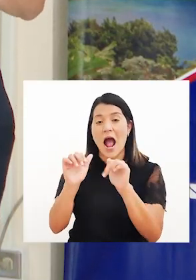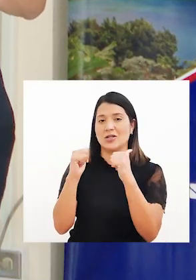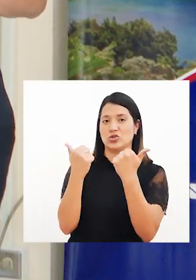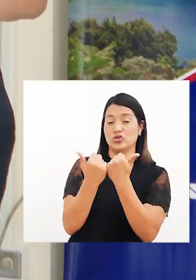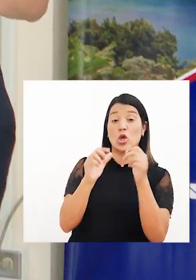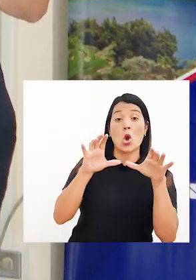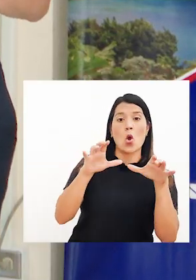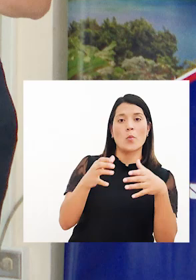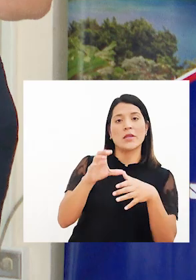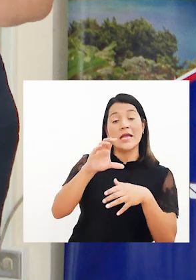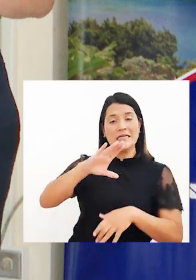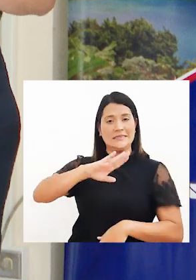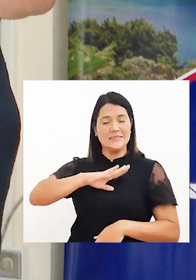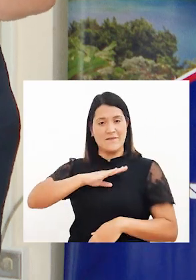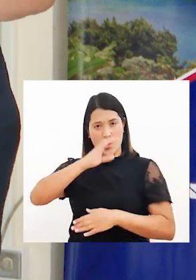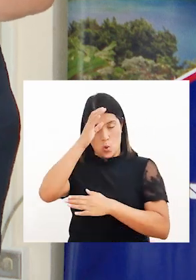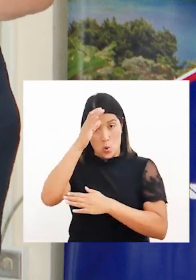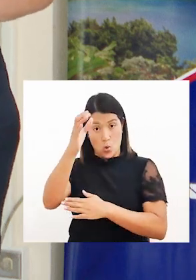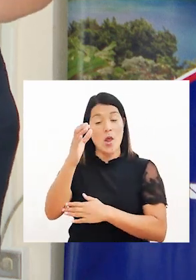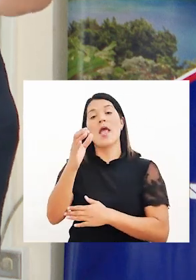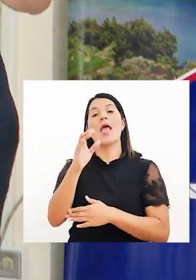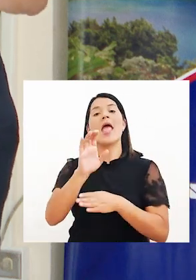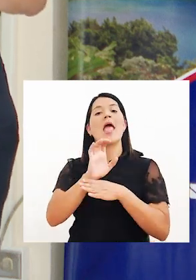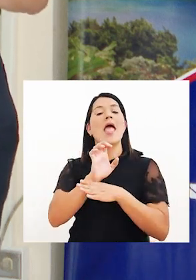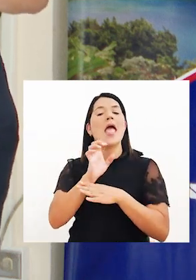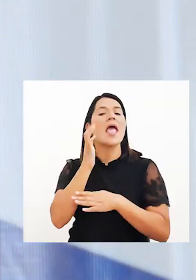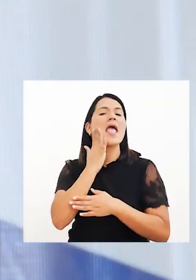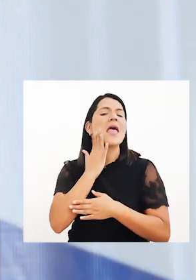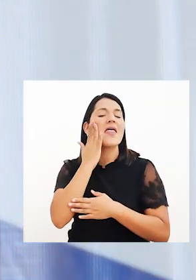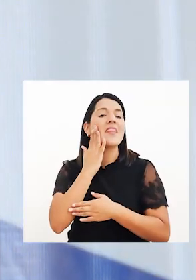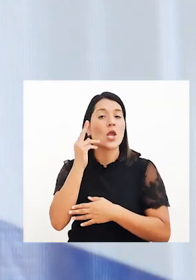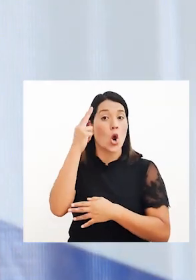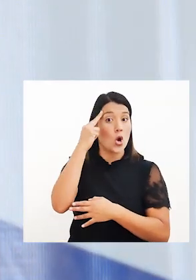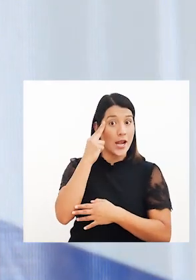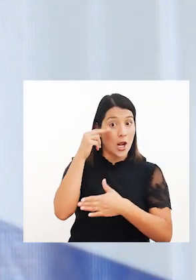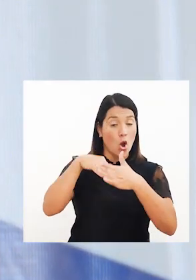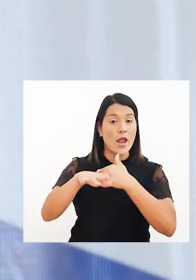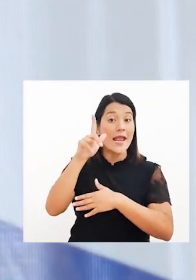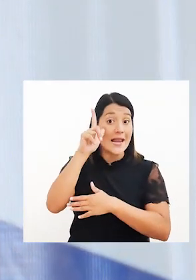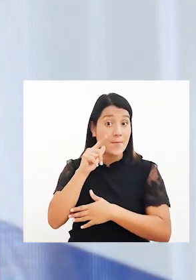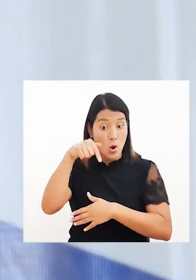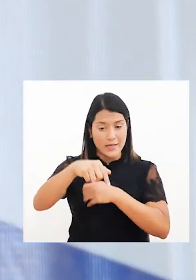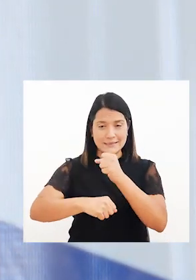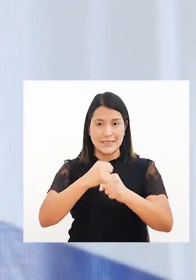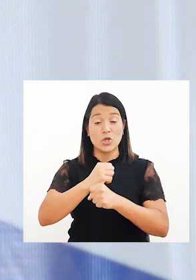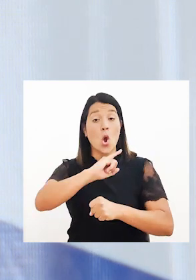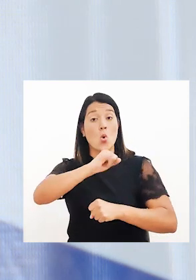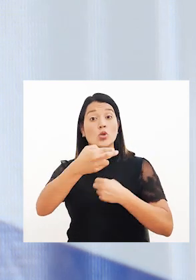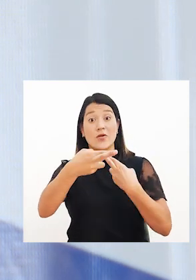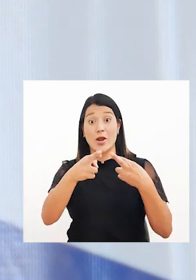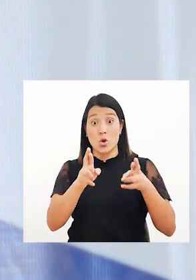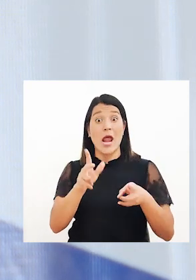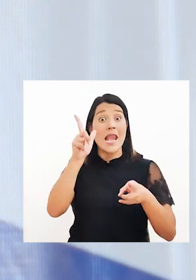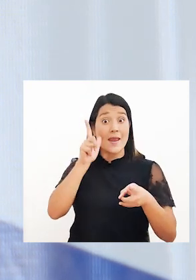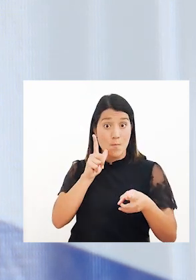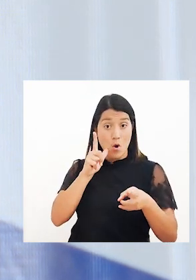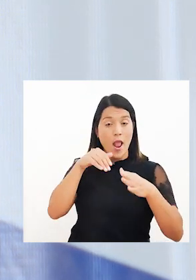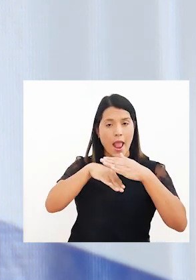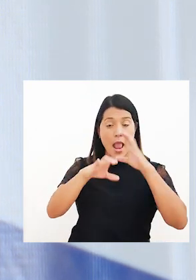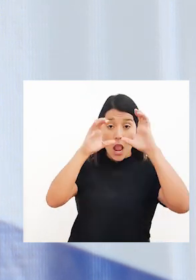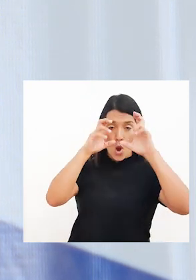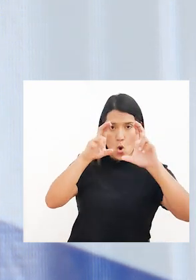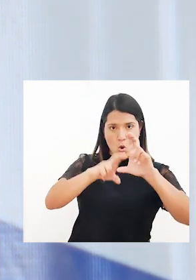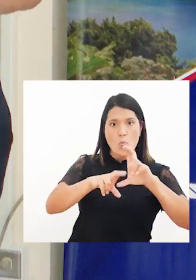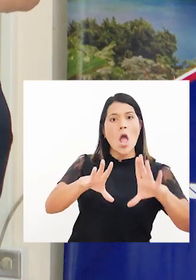Cultural Étnico Negro de Limón. Este año, la Junta Regional de Limón de Colipro fue quien llevó la batuta